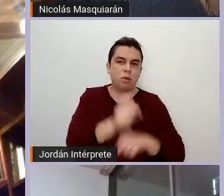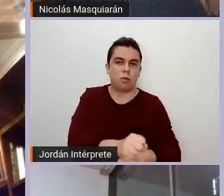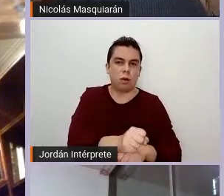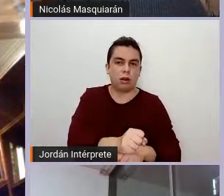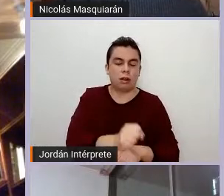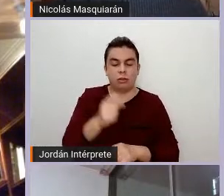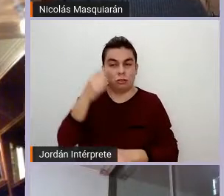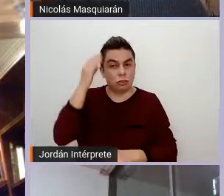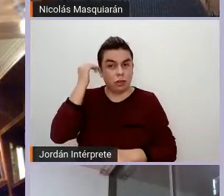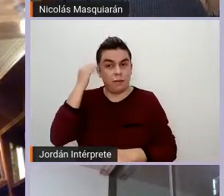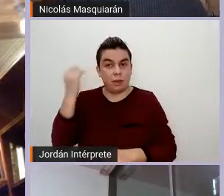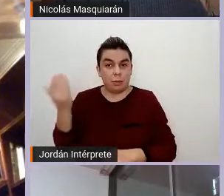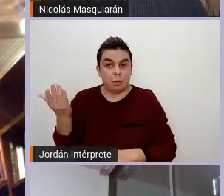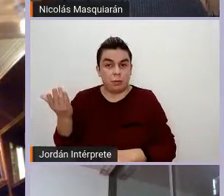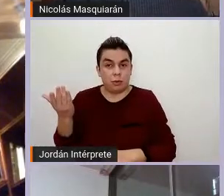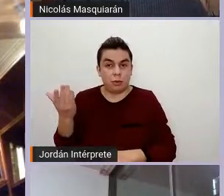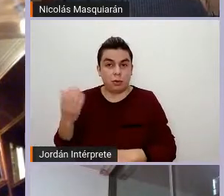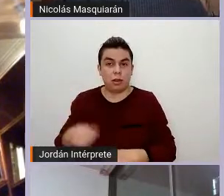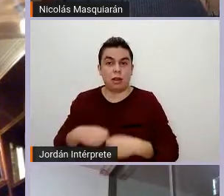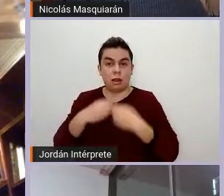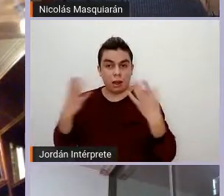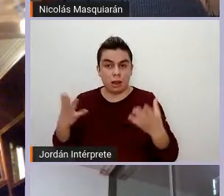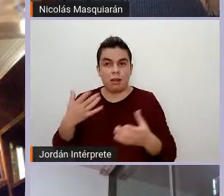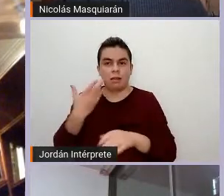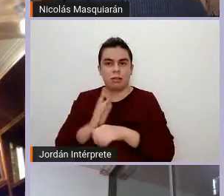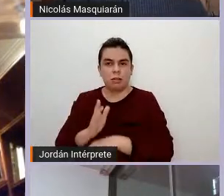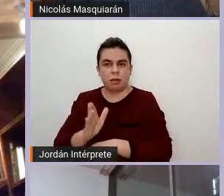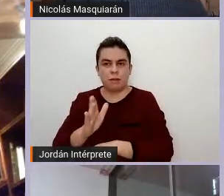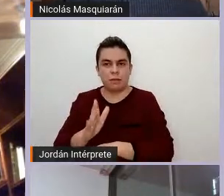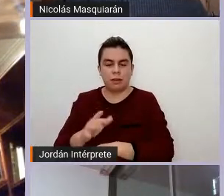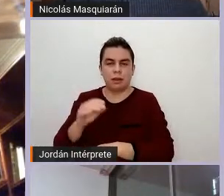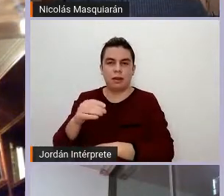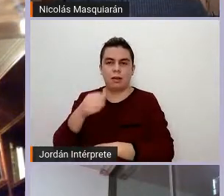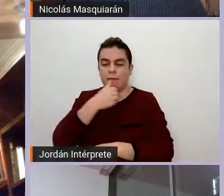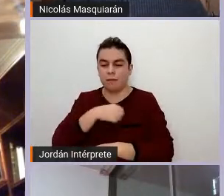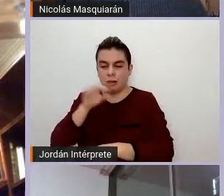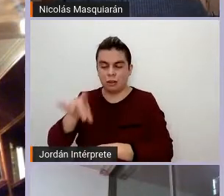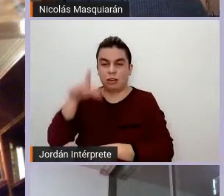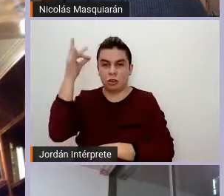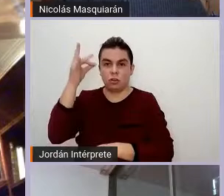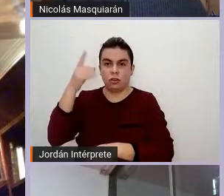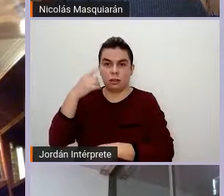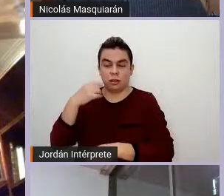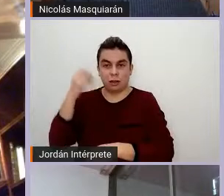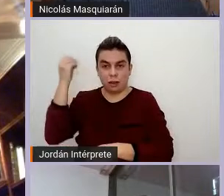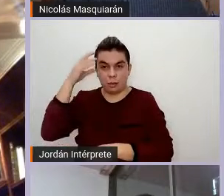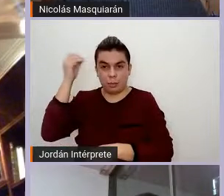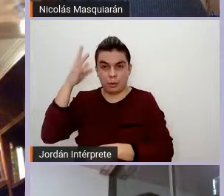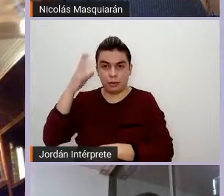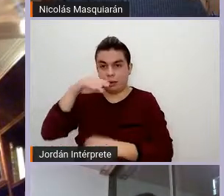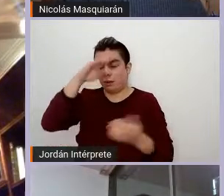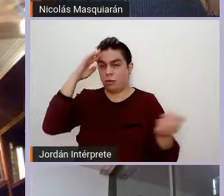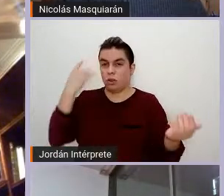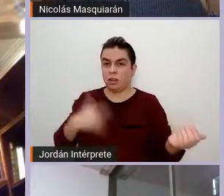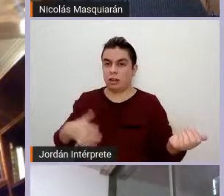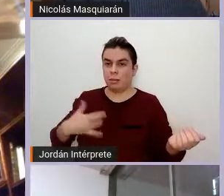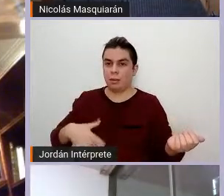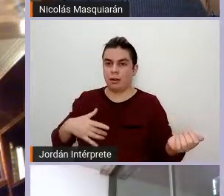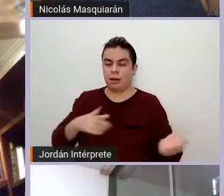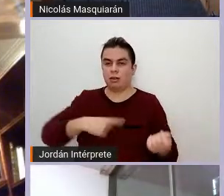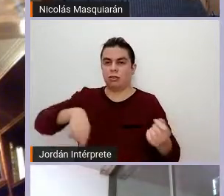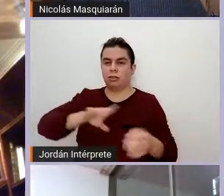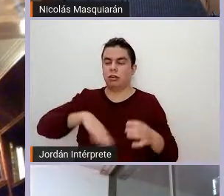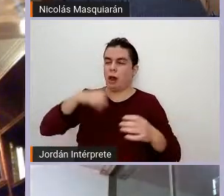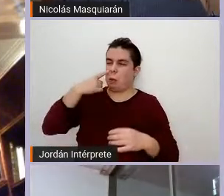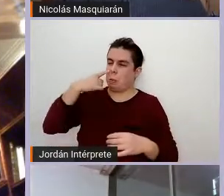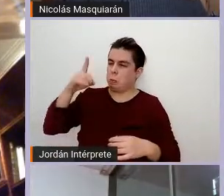Increíble, ¿no? Que todavía hay tanto por investigar, tanto por aprender. Violeta Parra es alguien que nos resulta tan conocida, tan